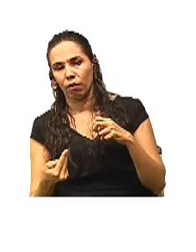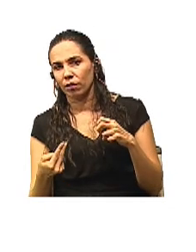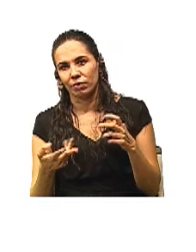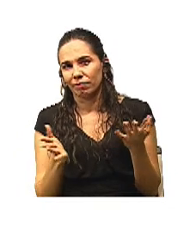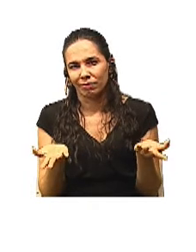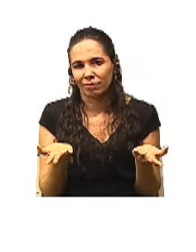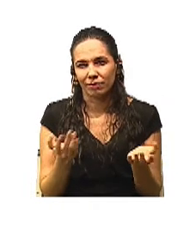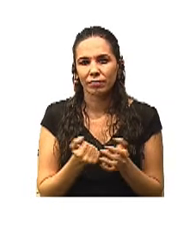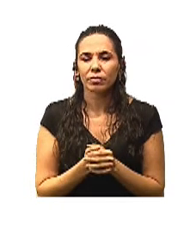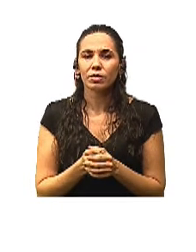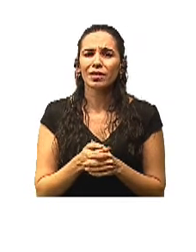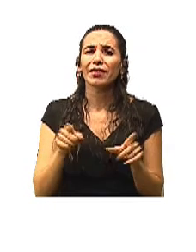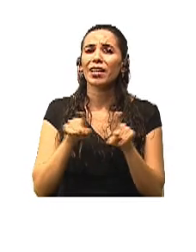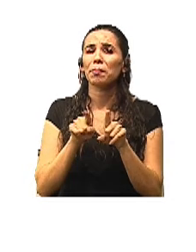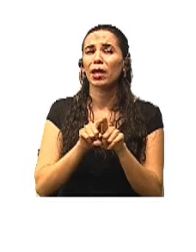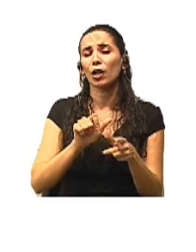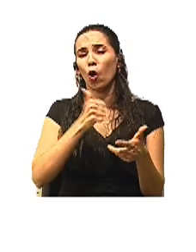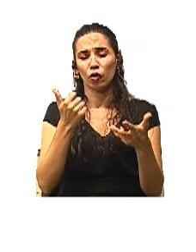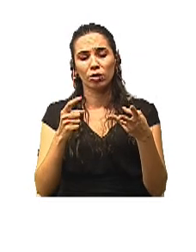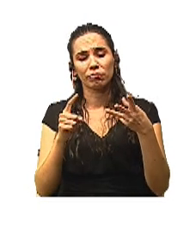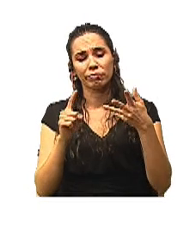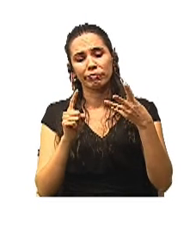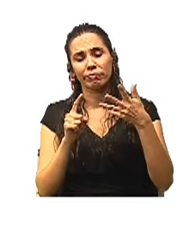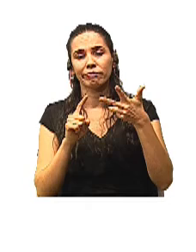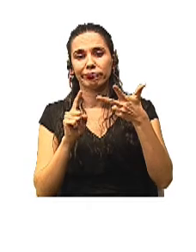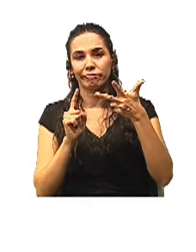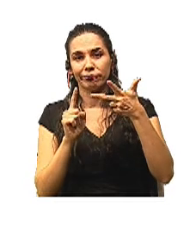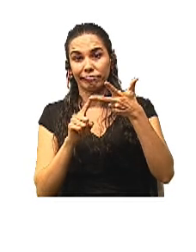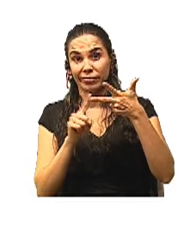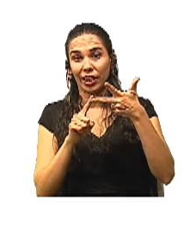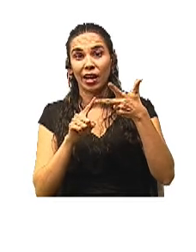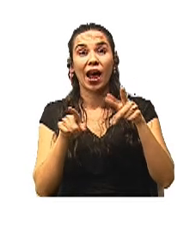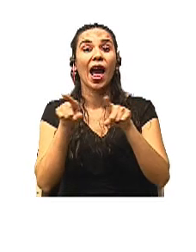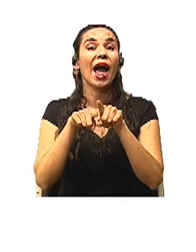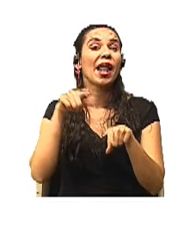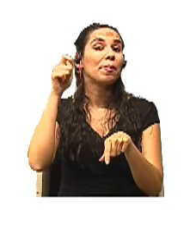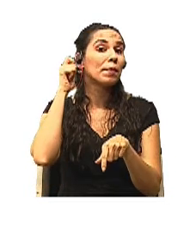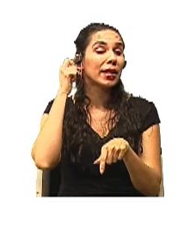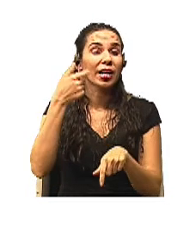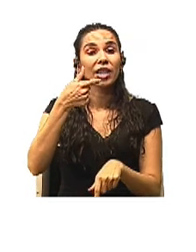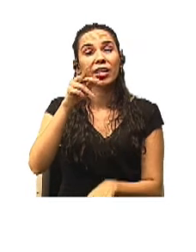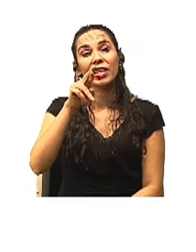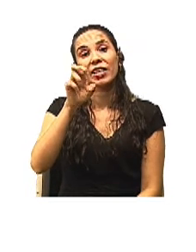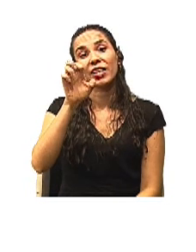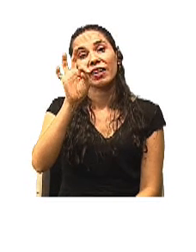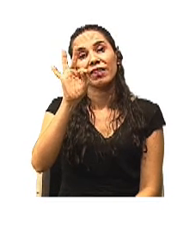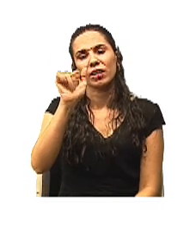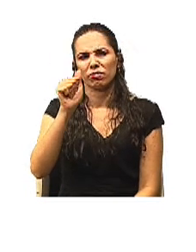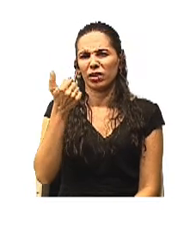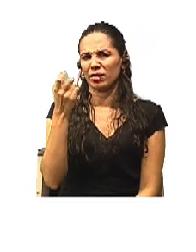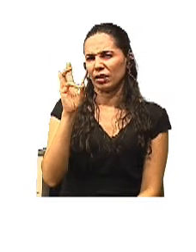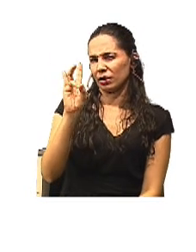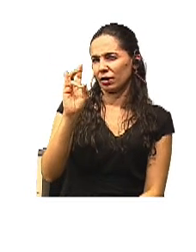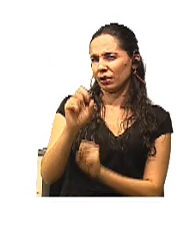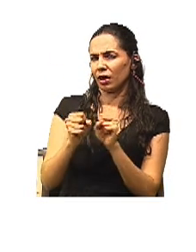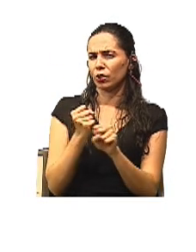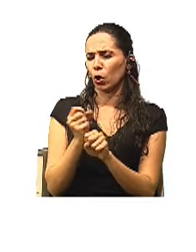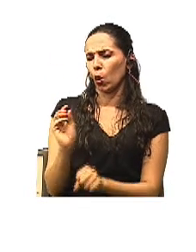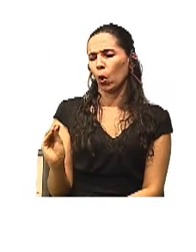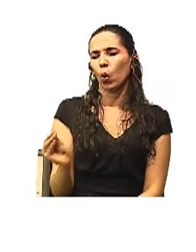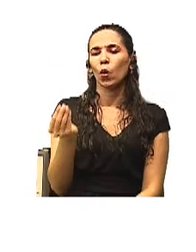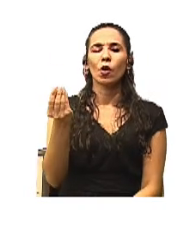El siguiente personaje es la hermana, Greta. Tiene 17 años. Es una joven